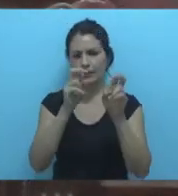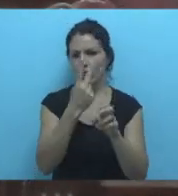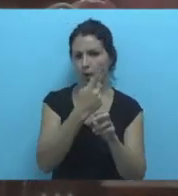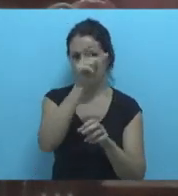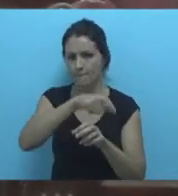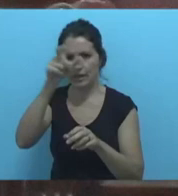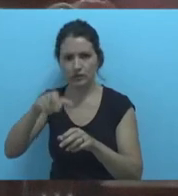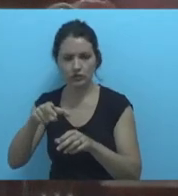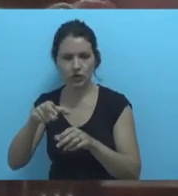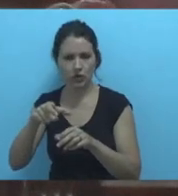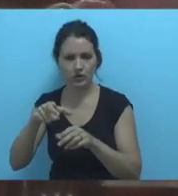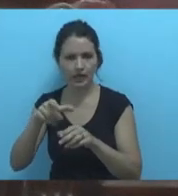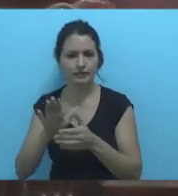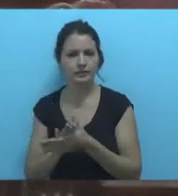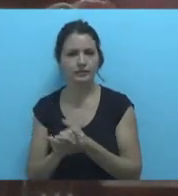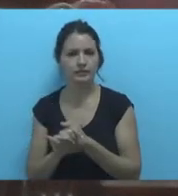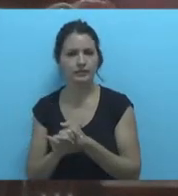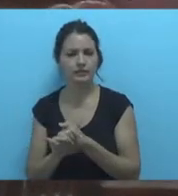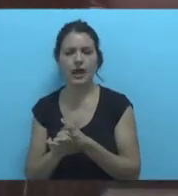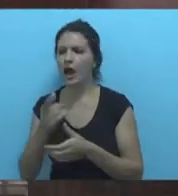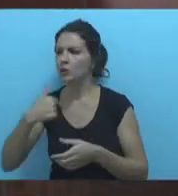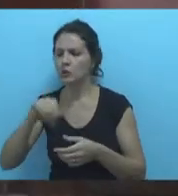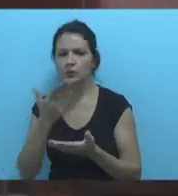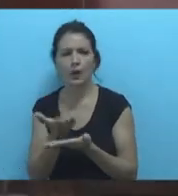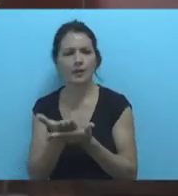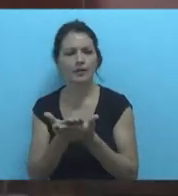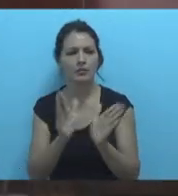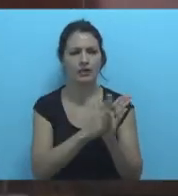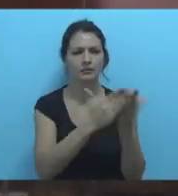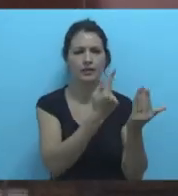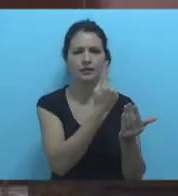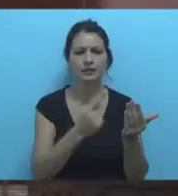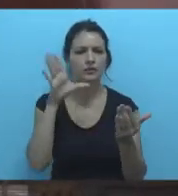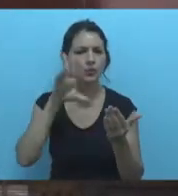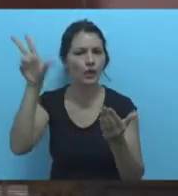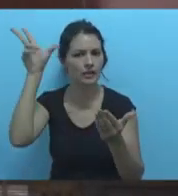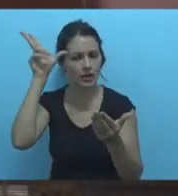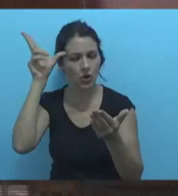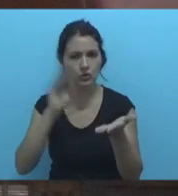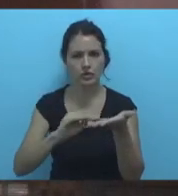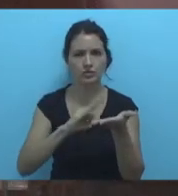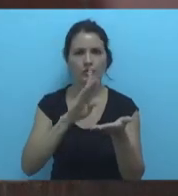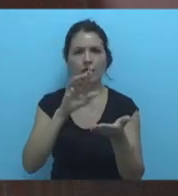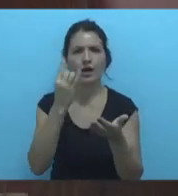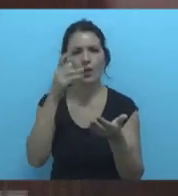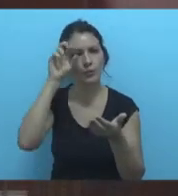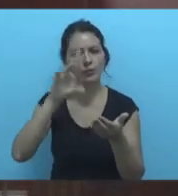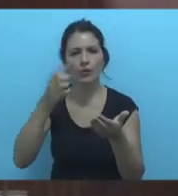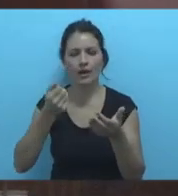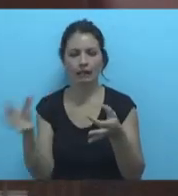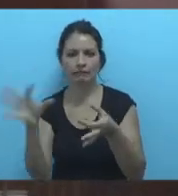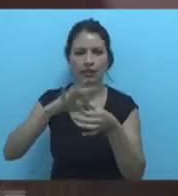personas, pedir que el expediente 158 de la diputada Abruela se adjunte con el expediente